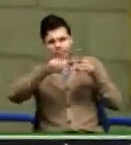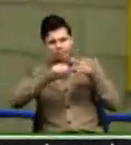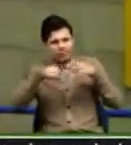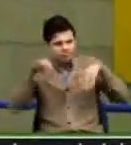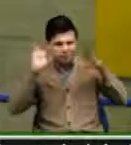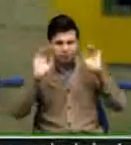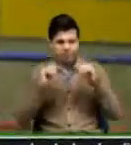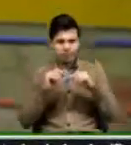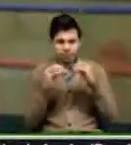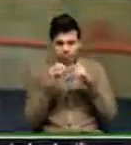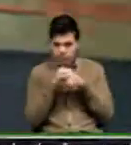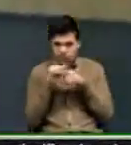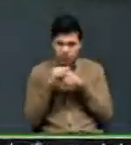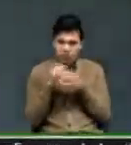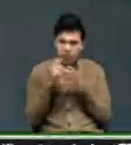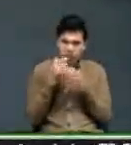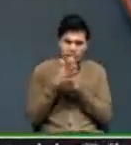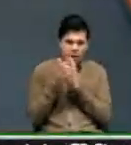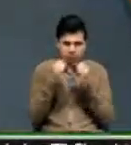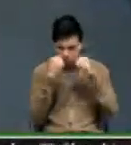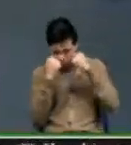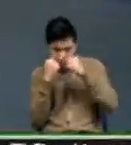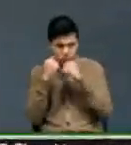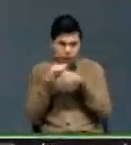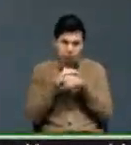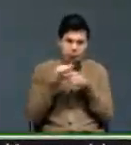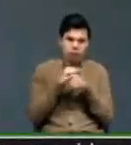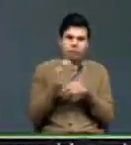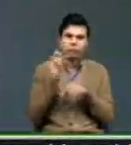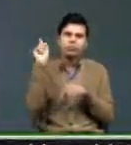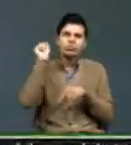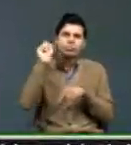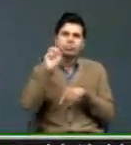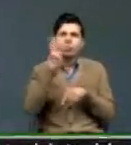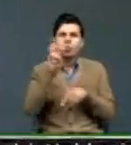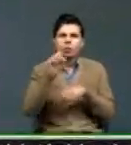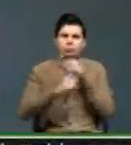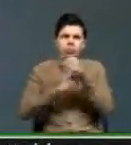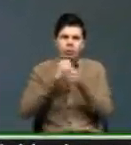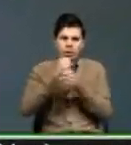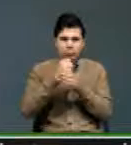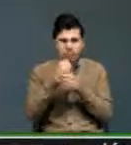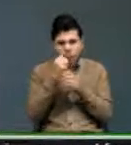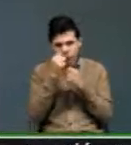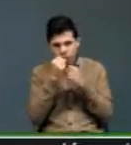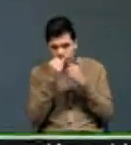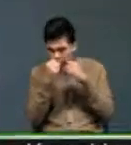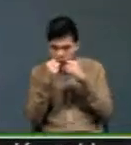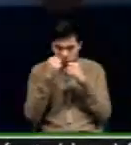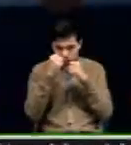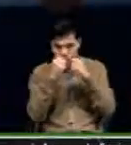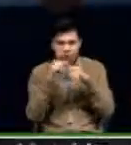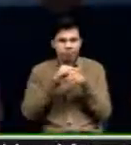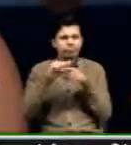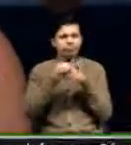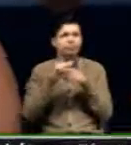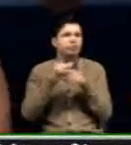realiza su preparación y la forma como ha entrenado, con un tiempo de ya 8 años, practicando el deporte de las narices chatas.